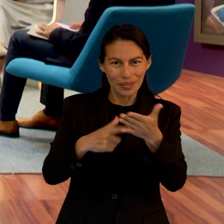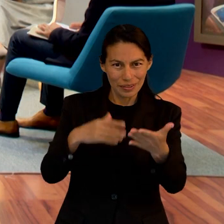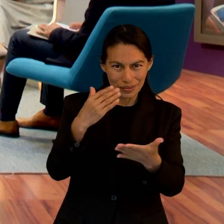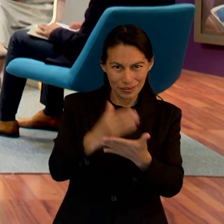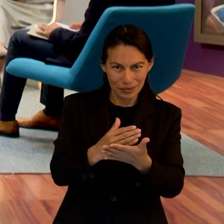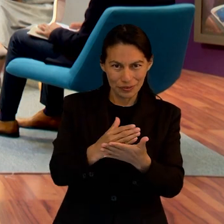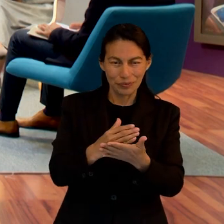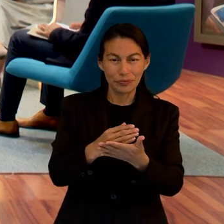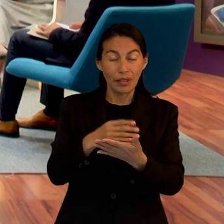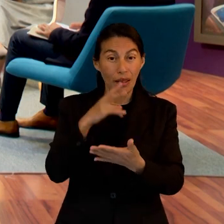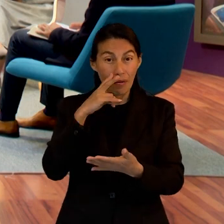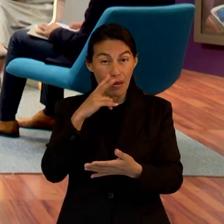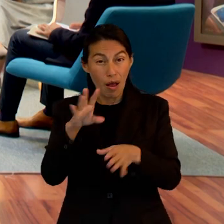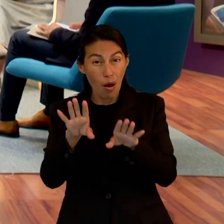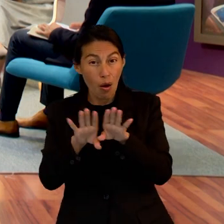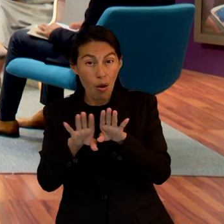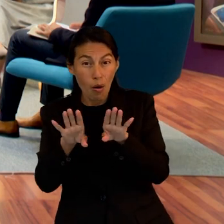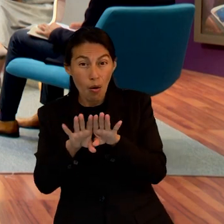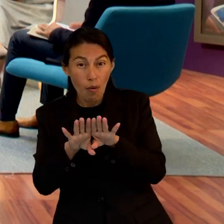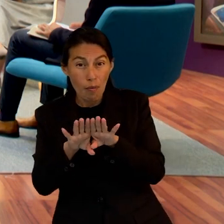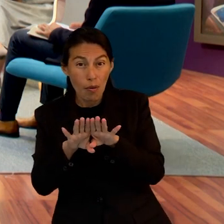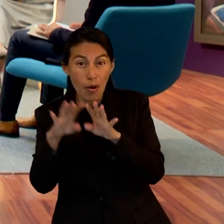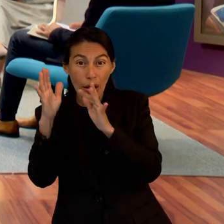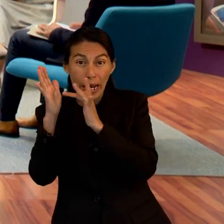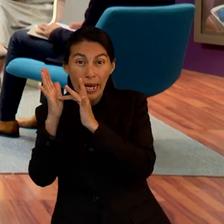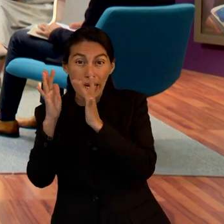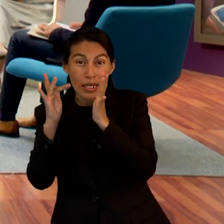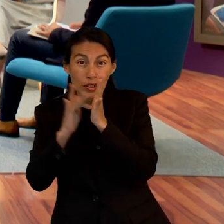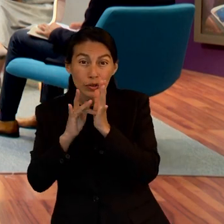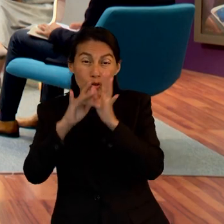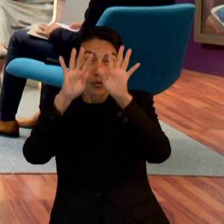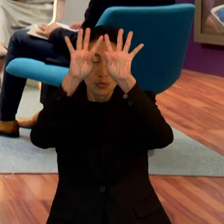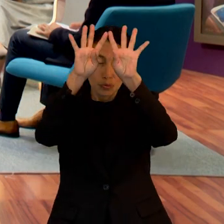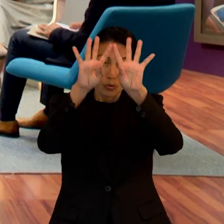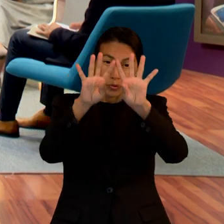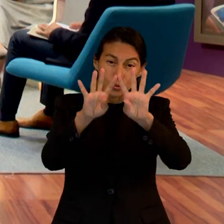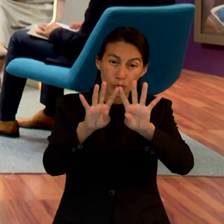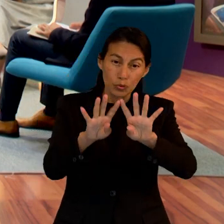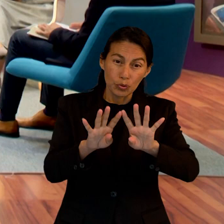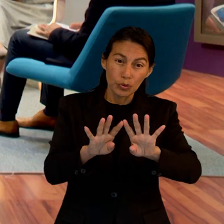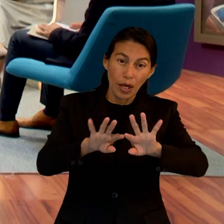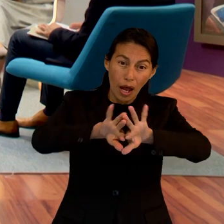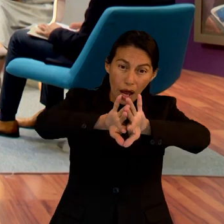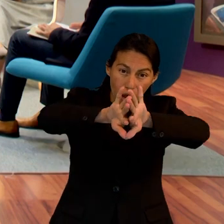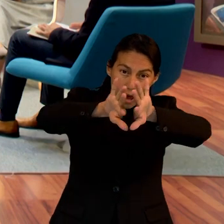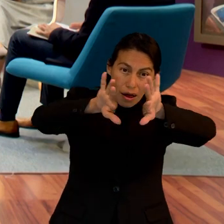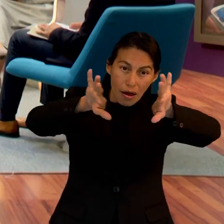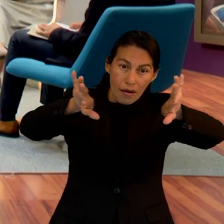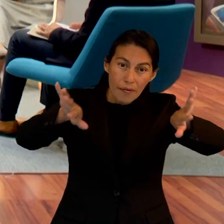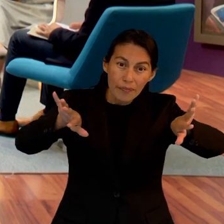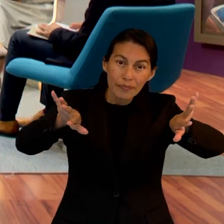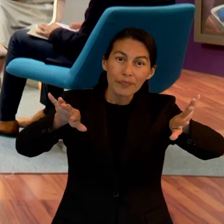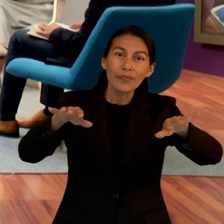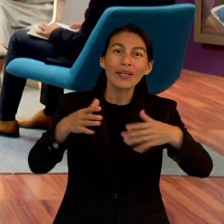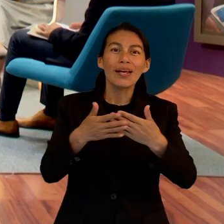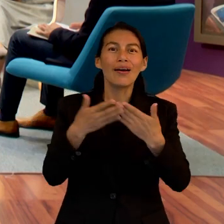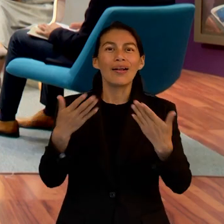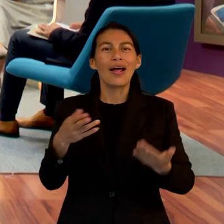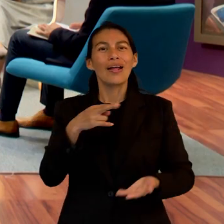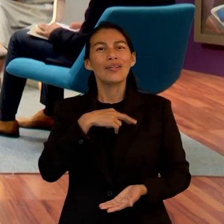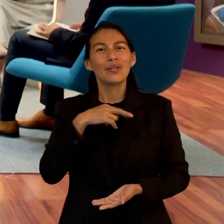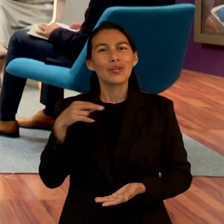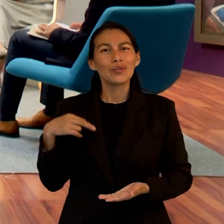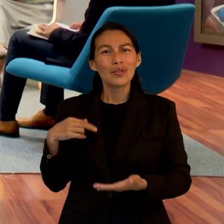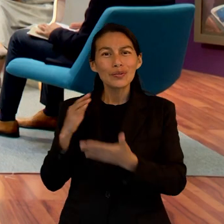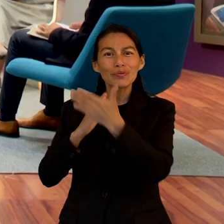con el estudio de esta elección para vernos como dios como jesús quite este velo y para que a partir de ahora